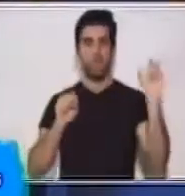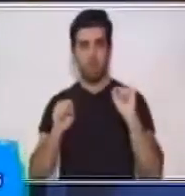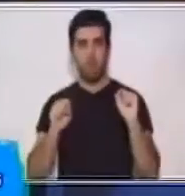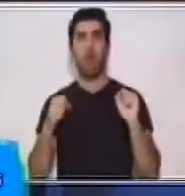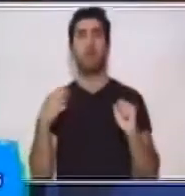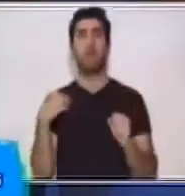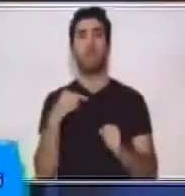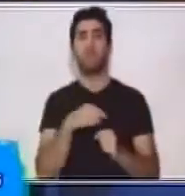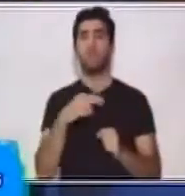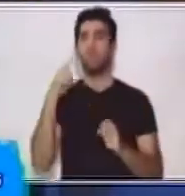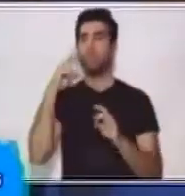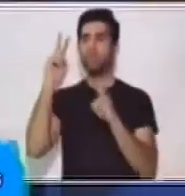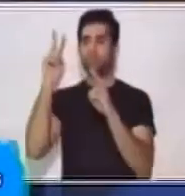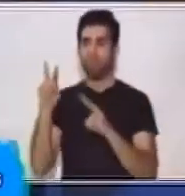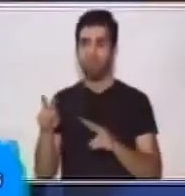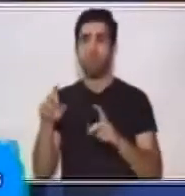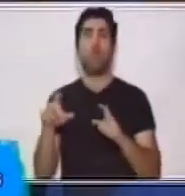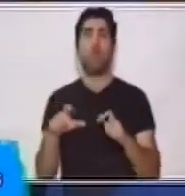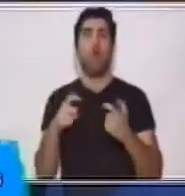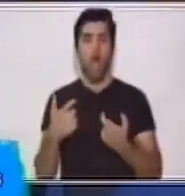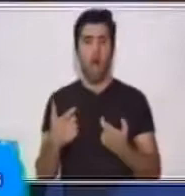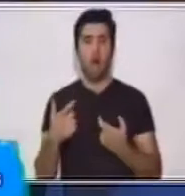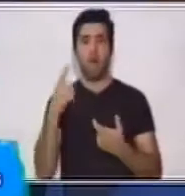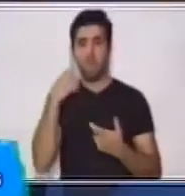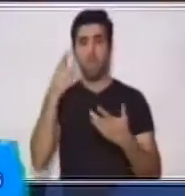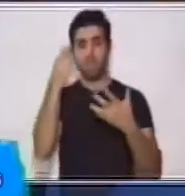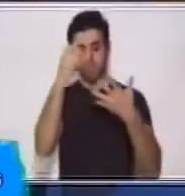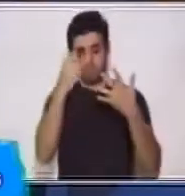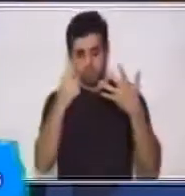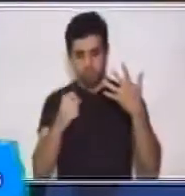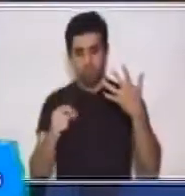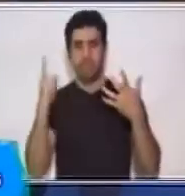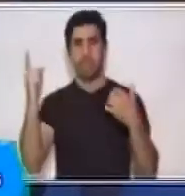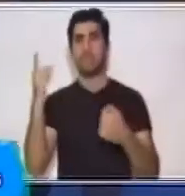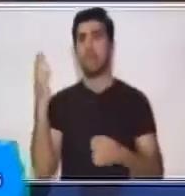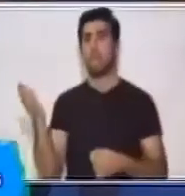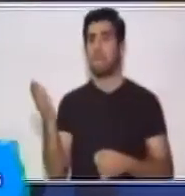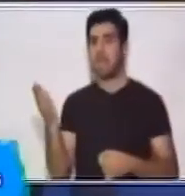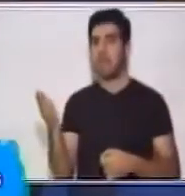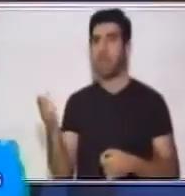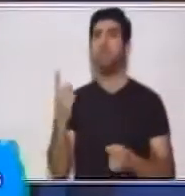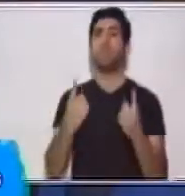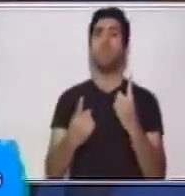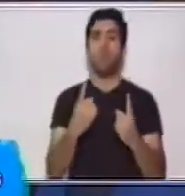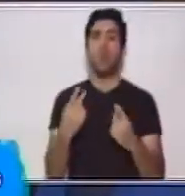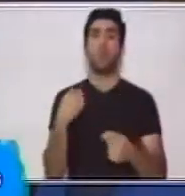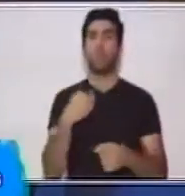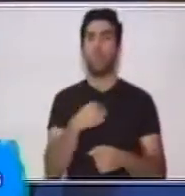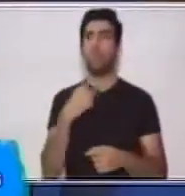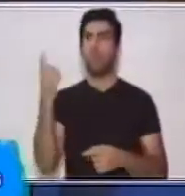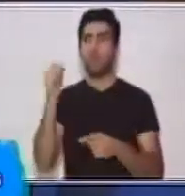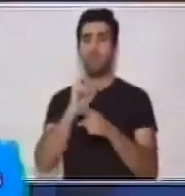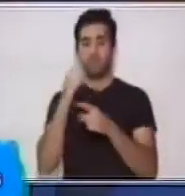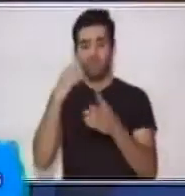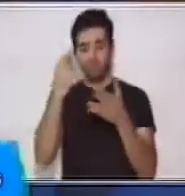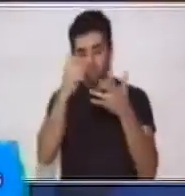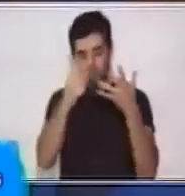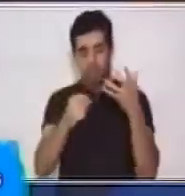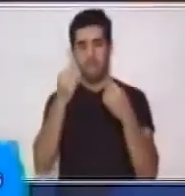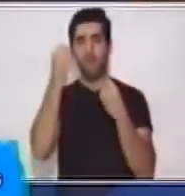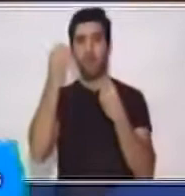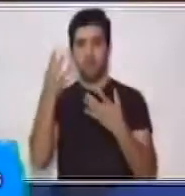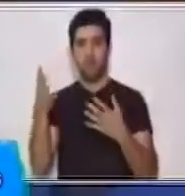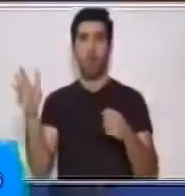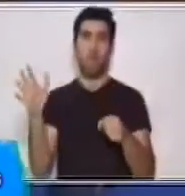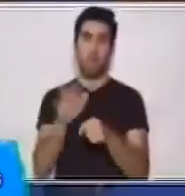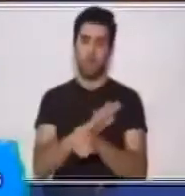a observar cuáles son los datos que nos están solicitando y cuáles son los datos que nos están pidiendo. Por ejemplo, si a mí en